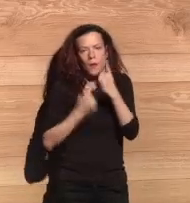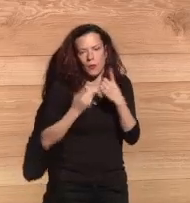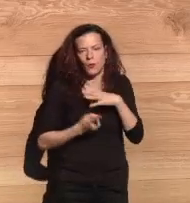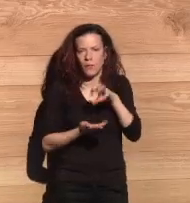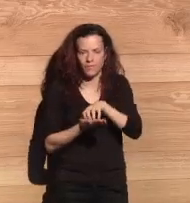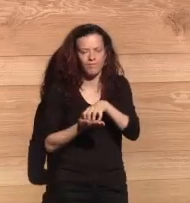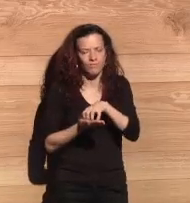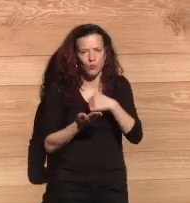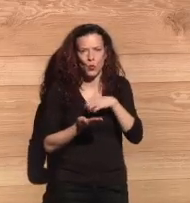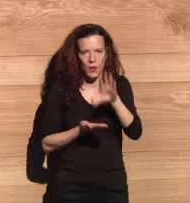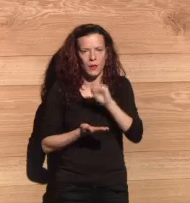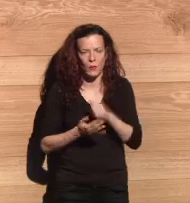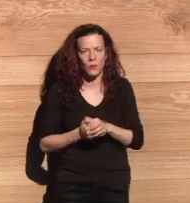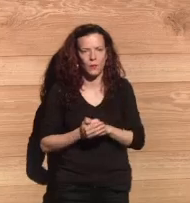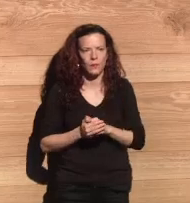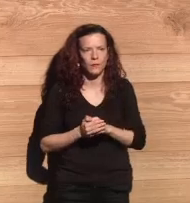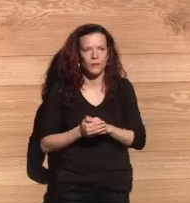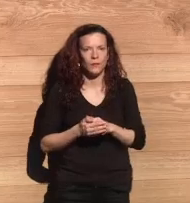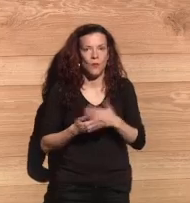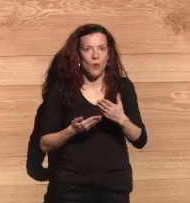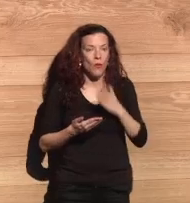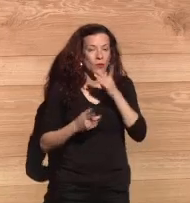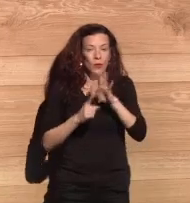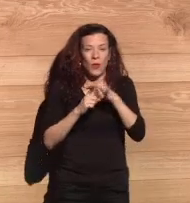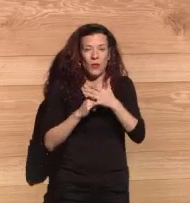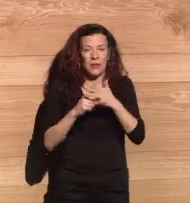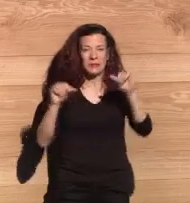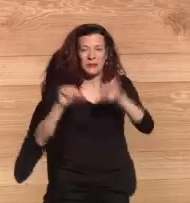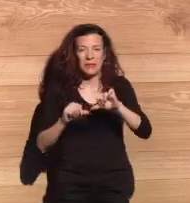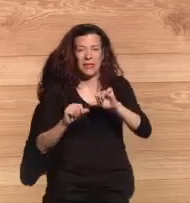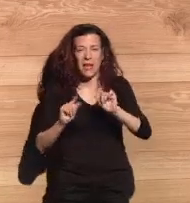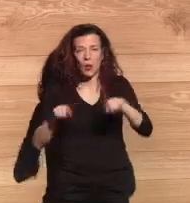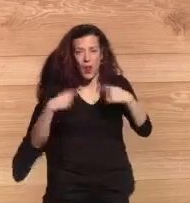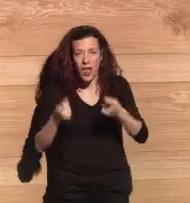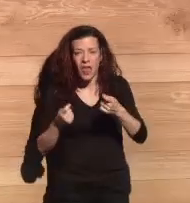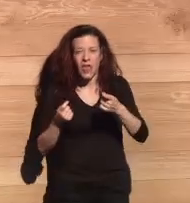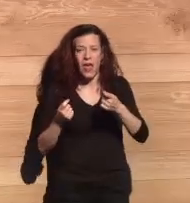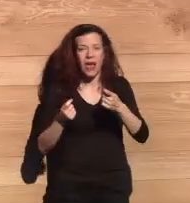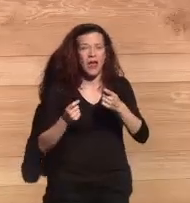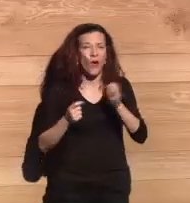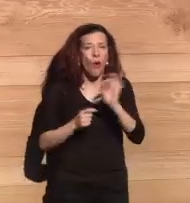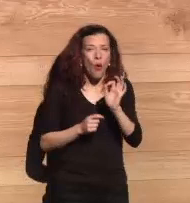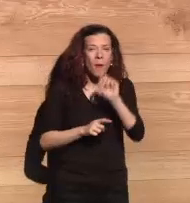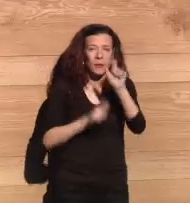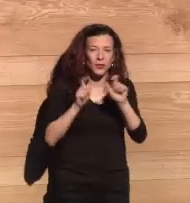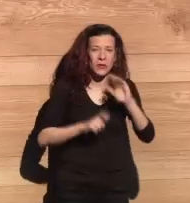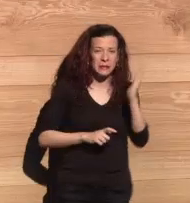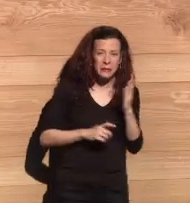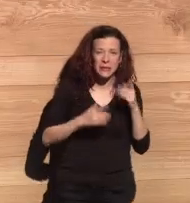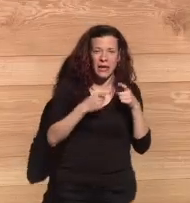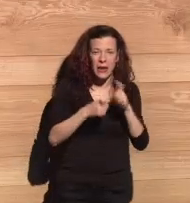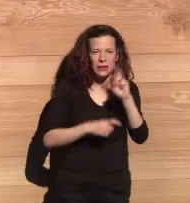acontecimientos, etcétera, que pasan, ¿no?, naturales o ocasionados por el hombre. Yo quería tener tu visión también para